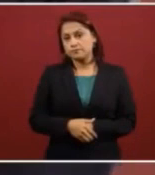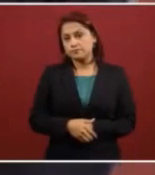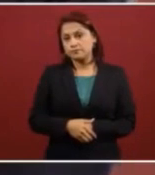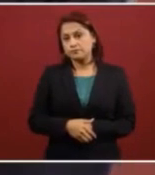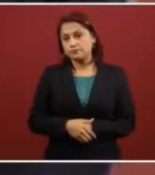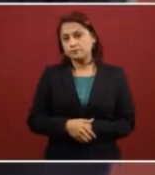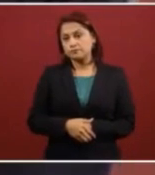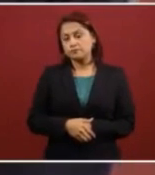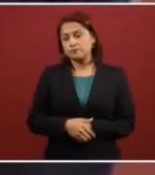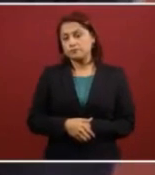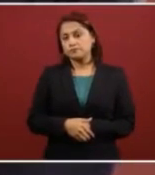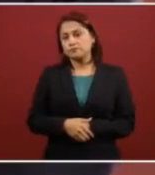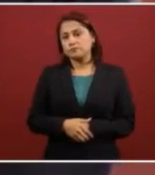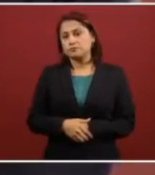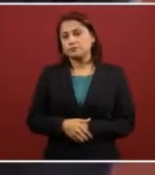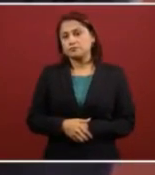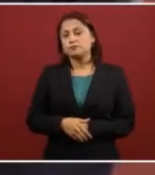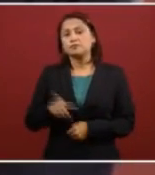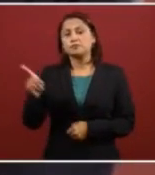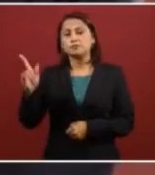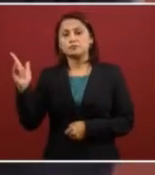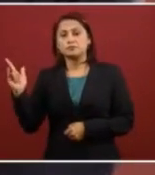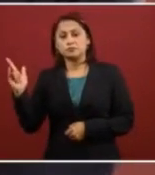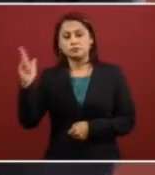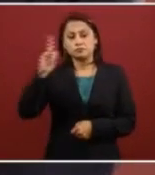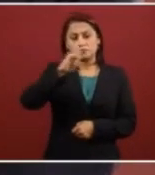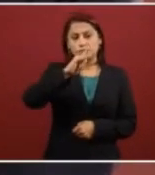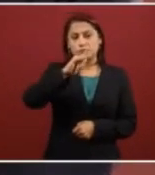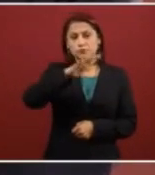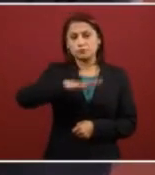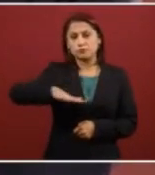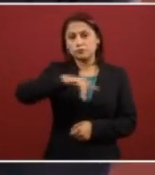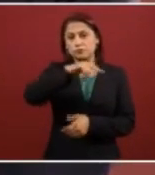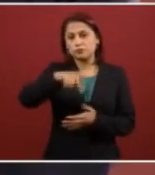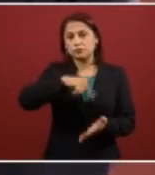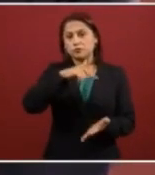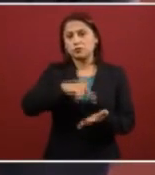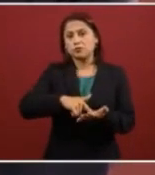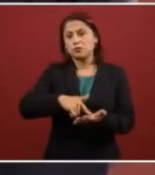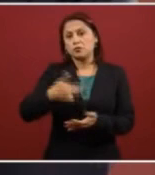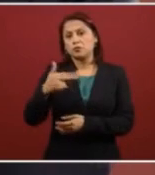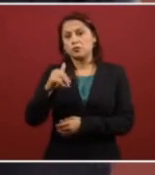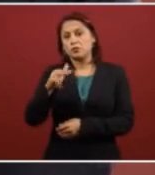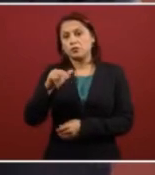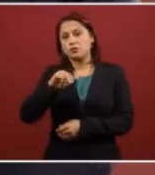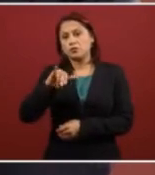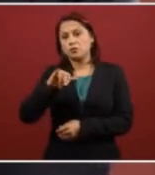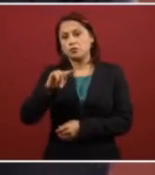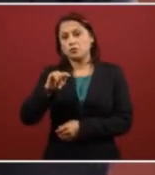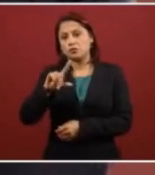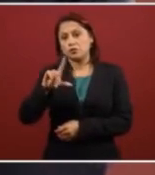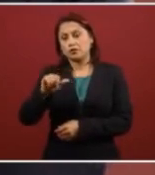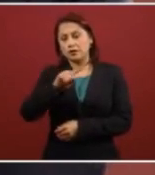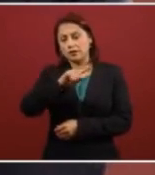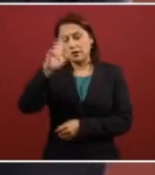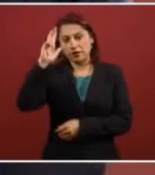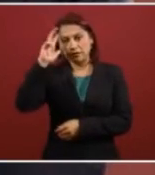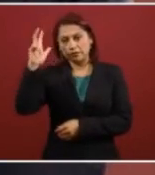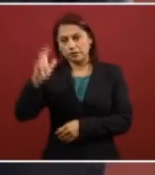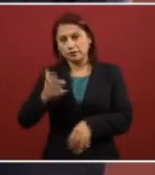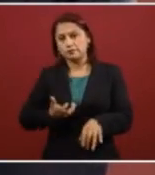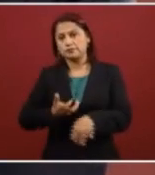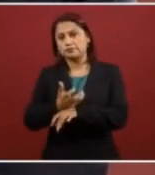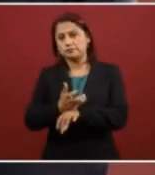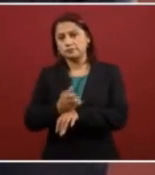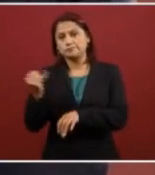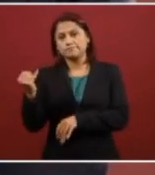un traslado a Huejutla. Where he was a la Huasteca. Traveling to más apartado. Oaxaca in